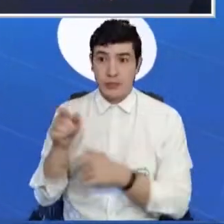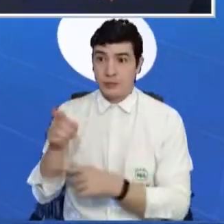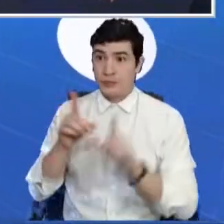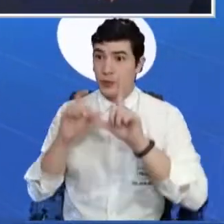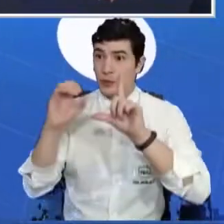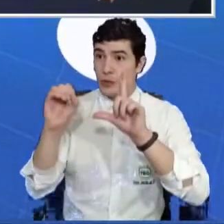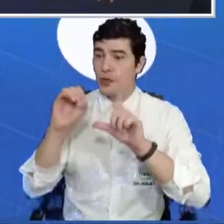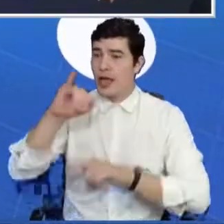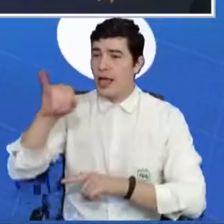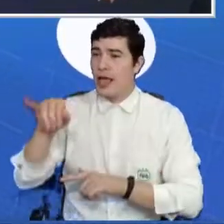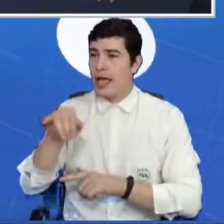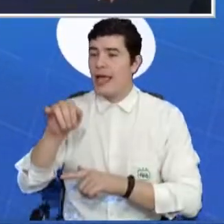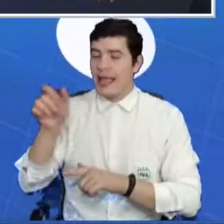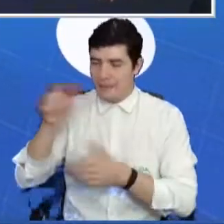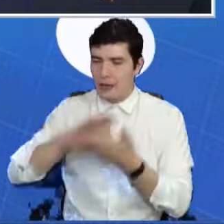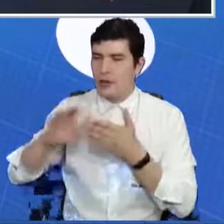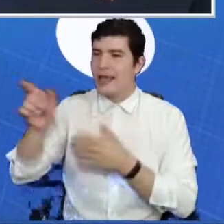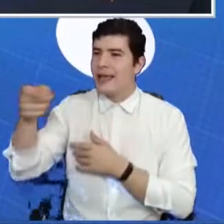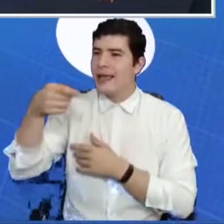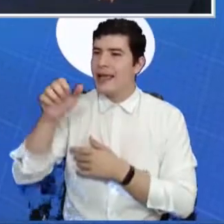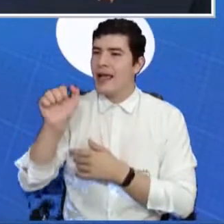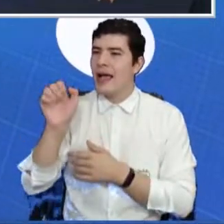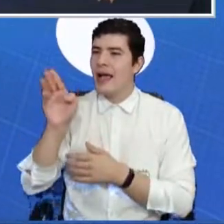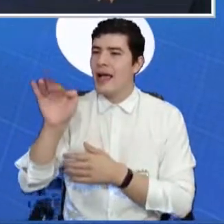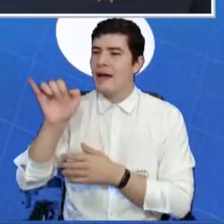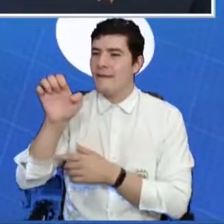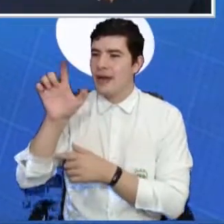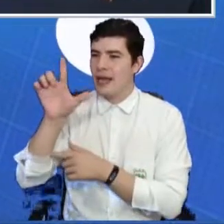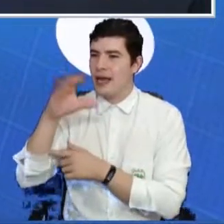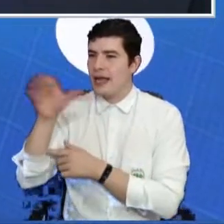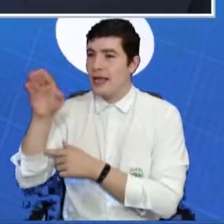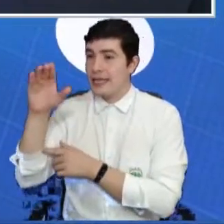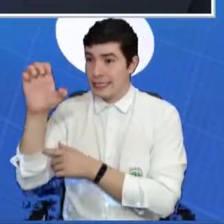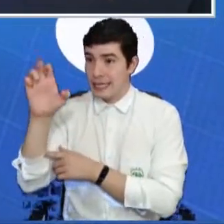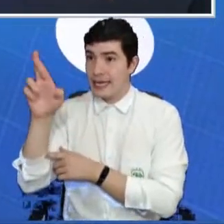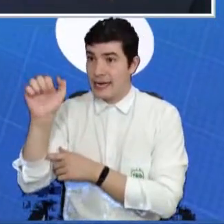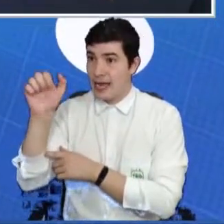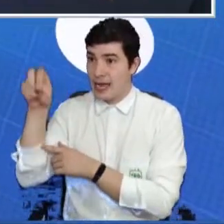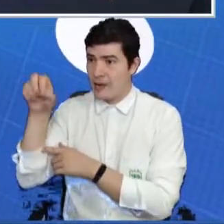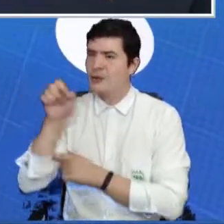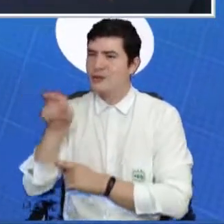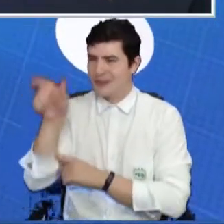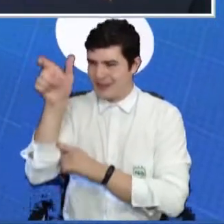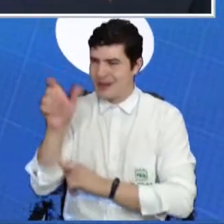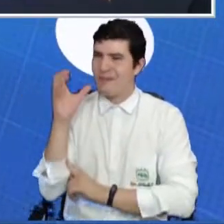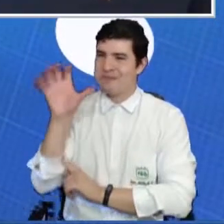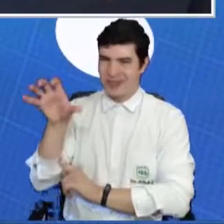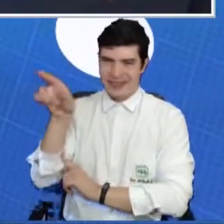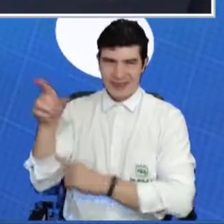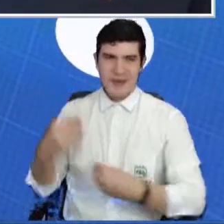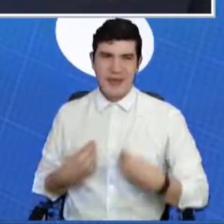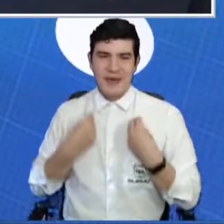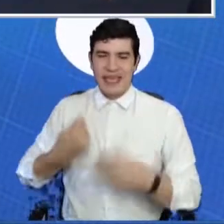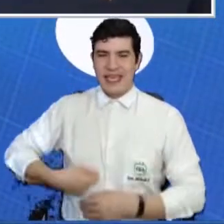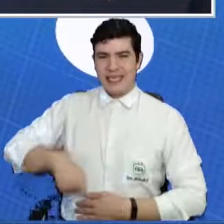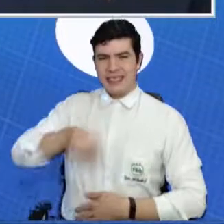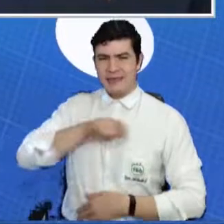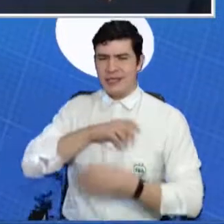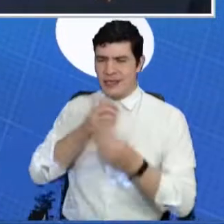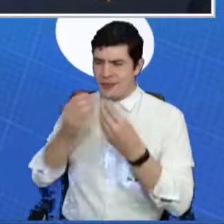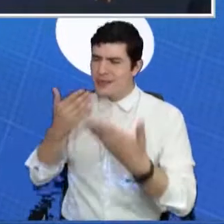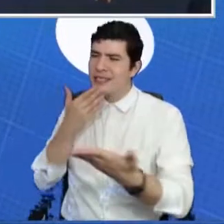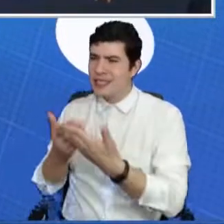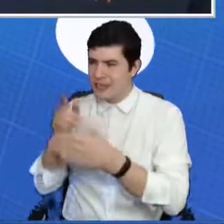quien se encuentra en este momento en España. Doctor Gabriel, buenas tardes, bienvenido a Oriente Noticias y gracias por aceptar esta invitación. Un